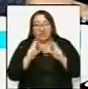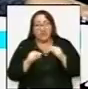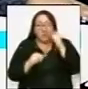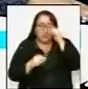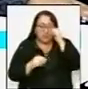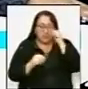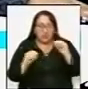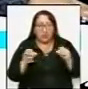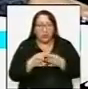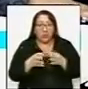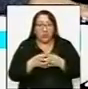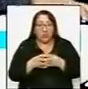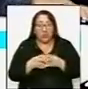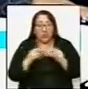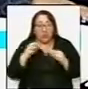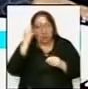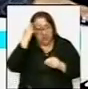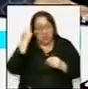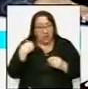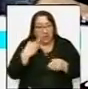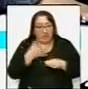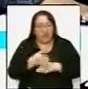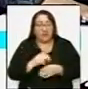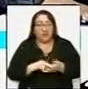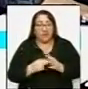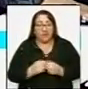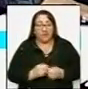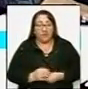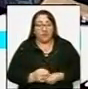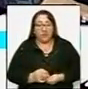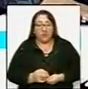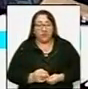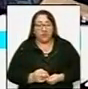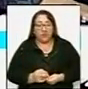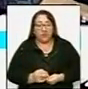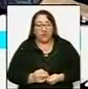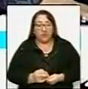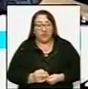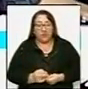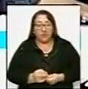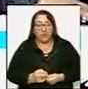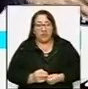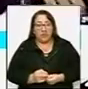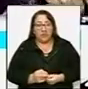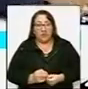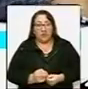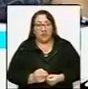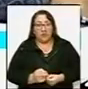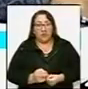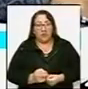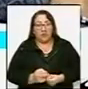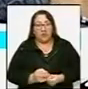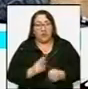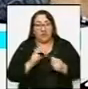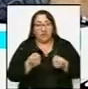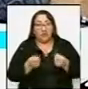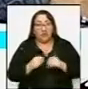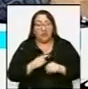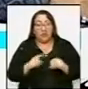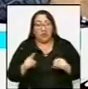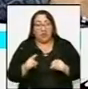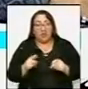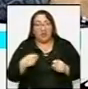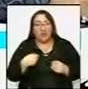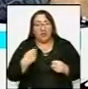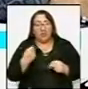de los militantes tiene que tener esta sanción de suspensión, pero...